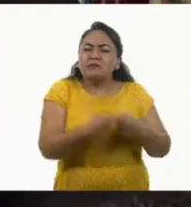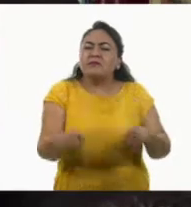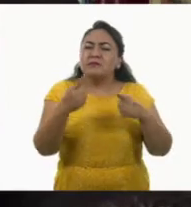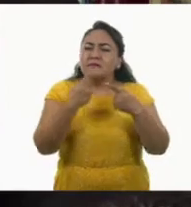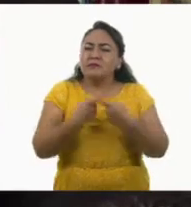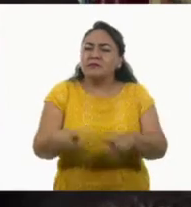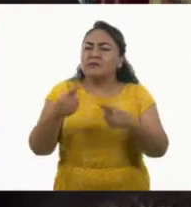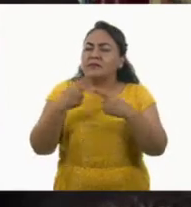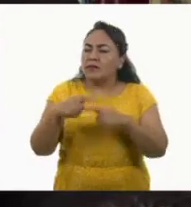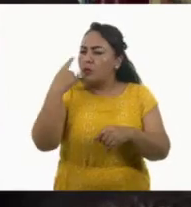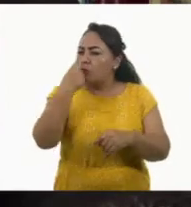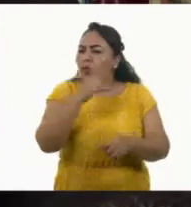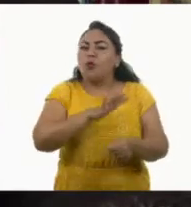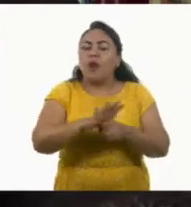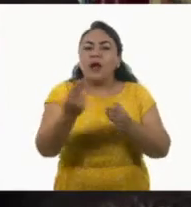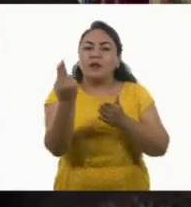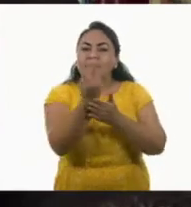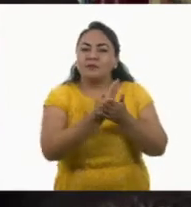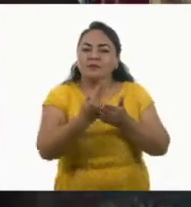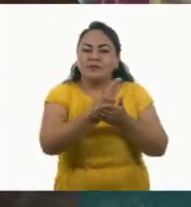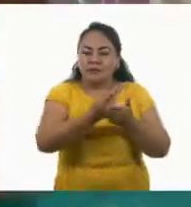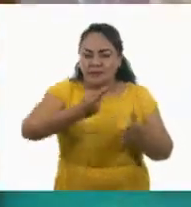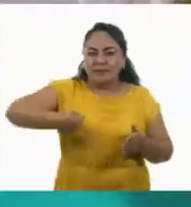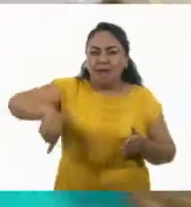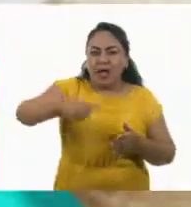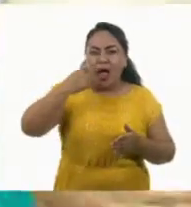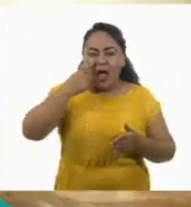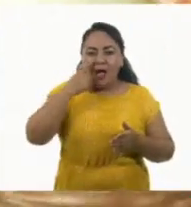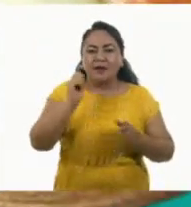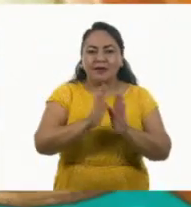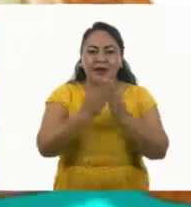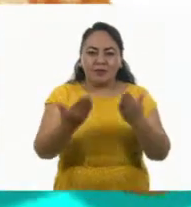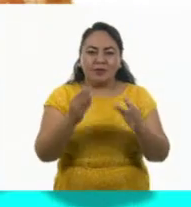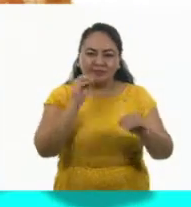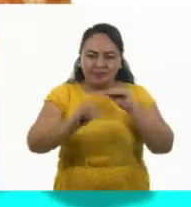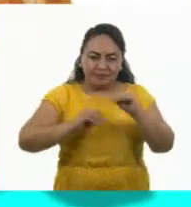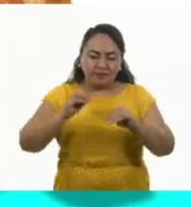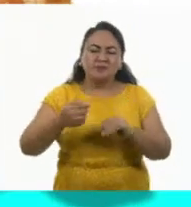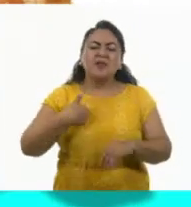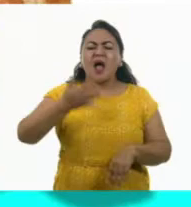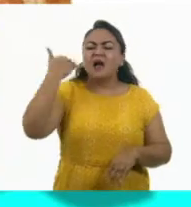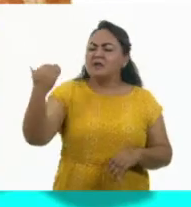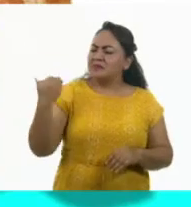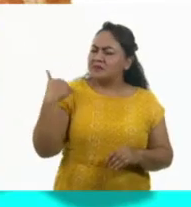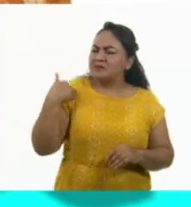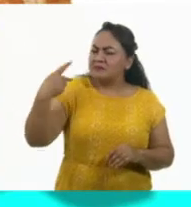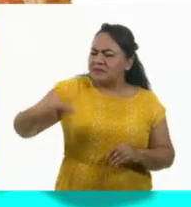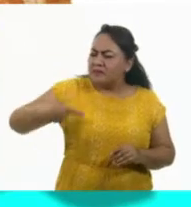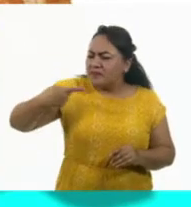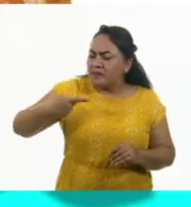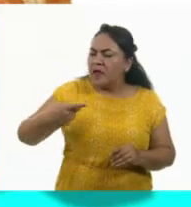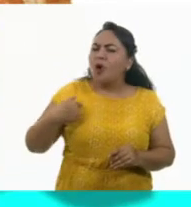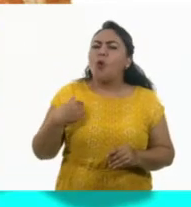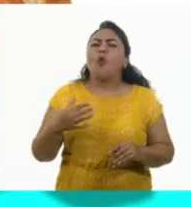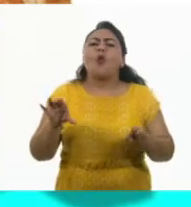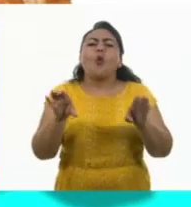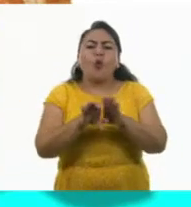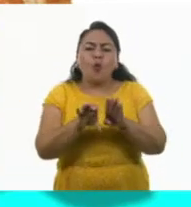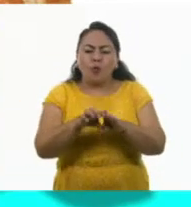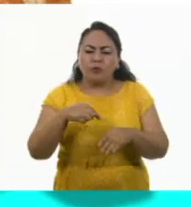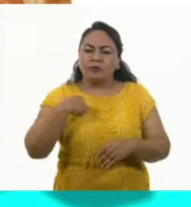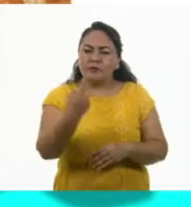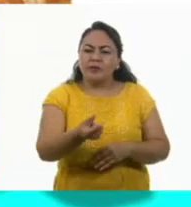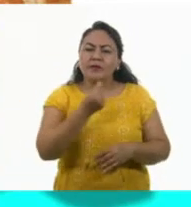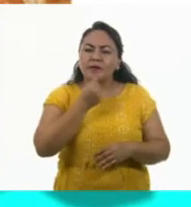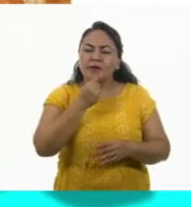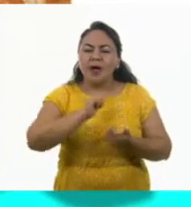de ellas es la ilustración que nosotros vemos en los libros. Una vez me preguntaban, ¿cómo le puedo enseñar a un niño que